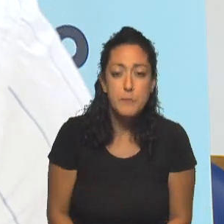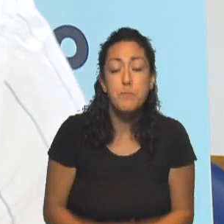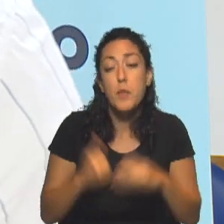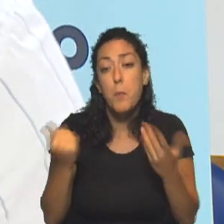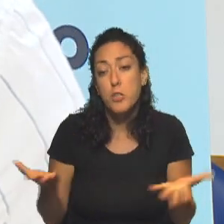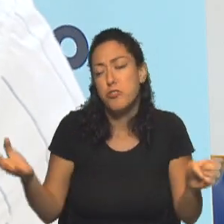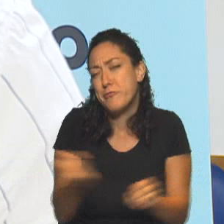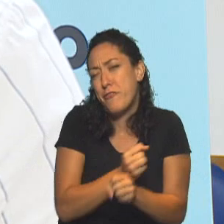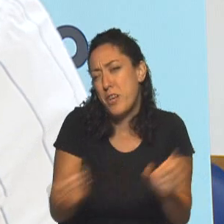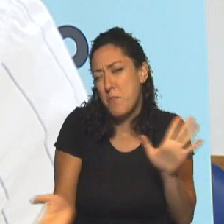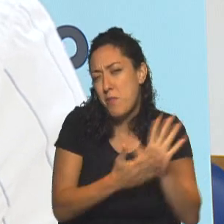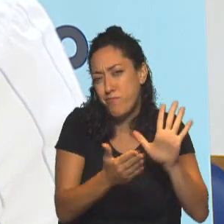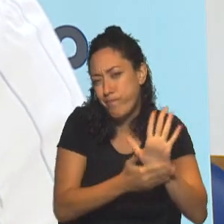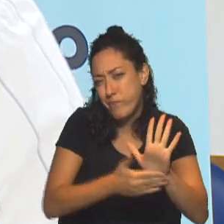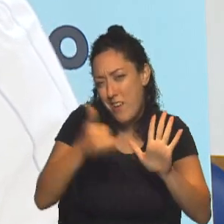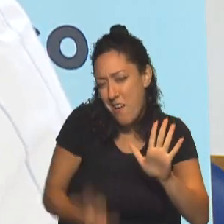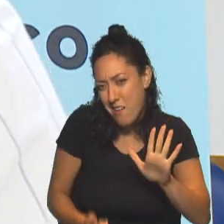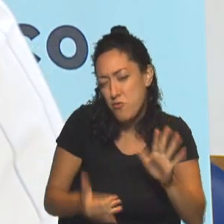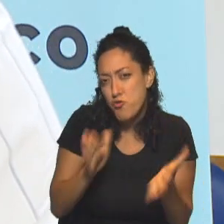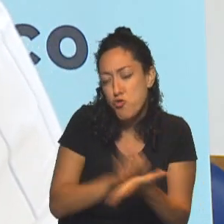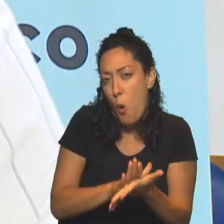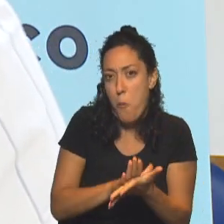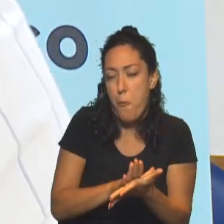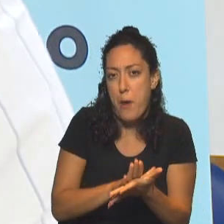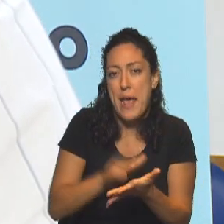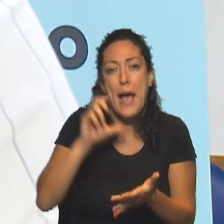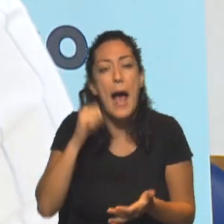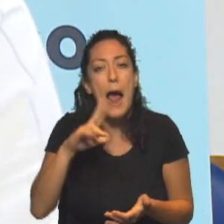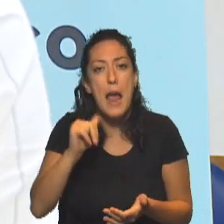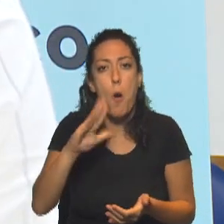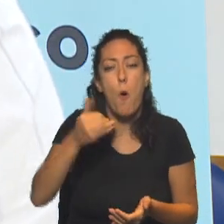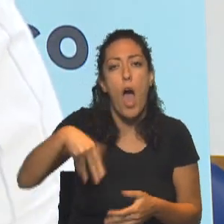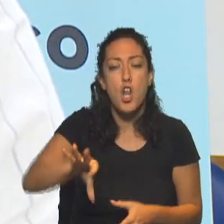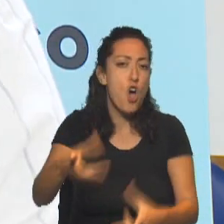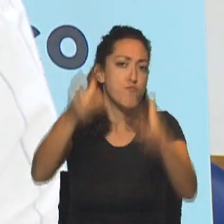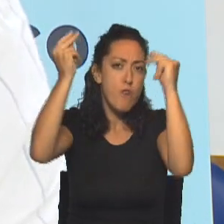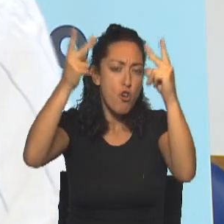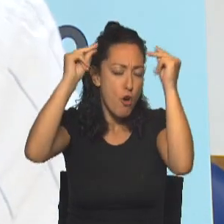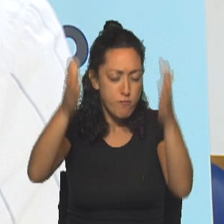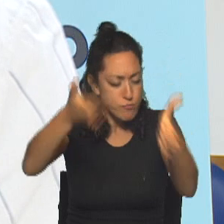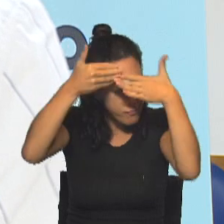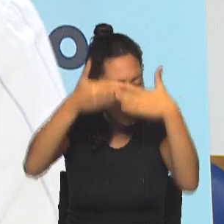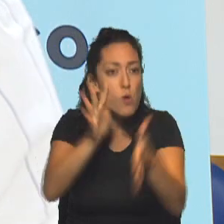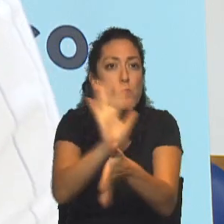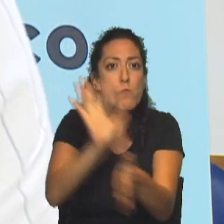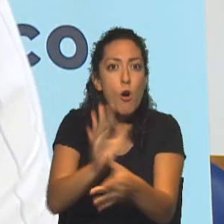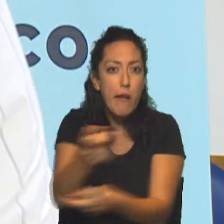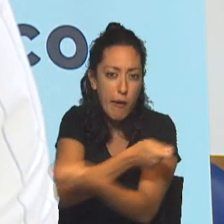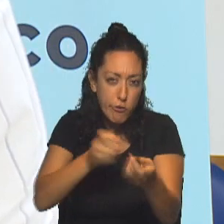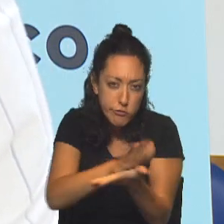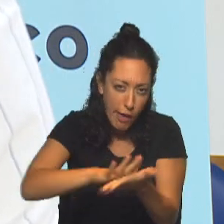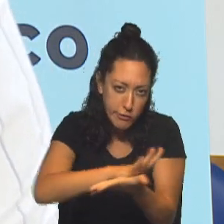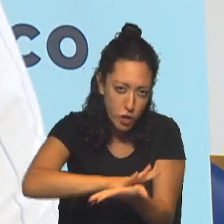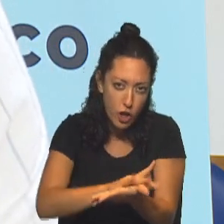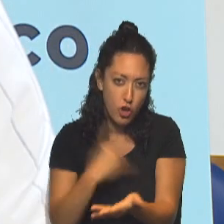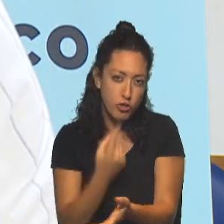punto de vista, esta posición, esta negativa cerrada de Garabano. En realidad lo que termina de ratificar es que existieron esas negociaciones que nosotros